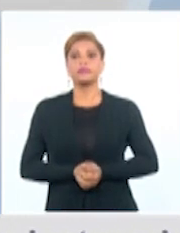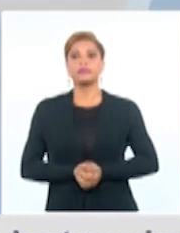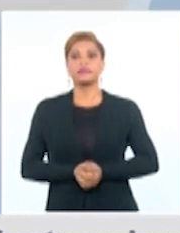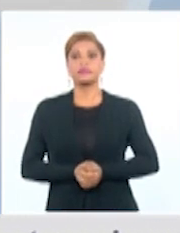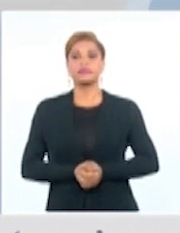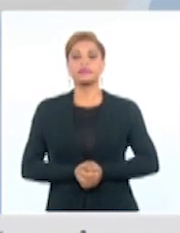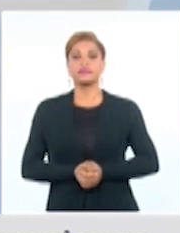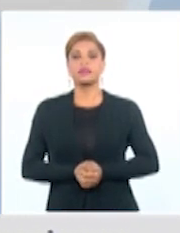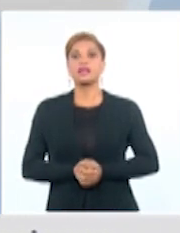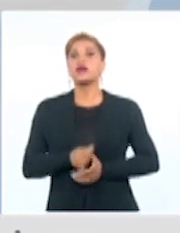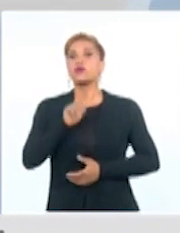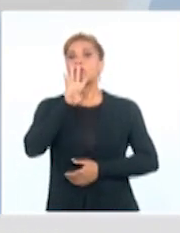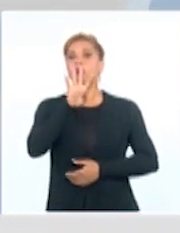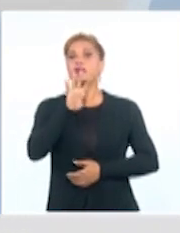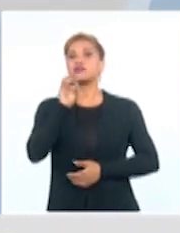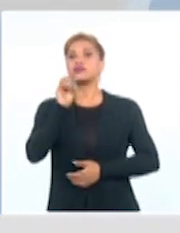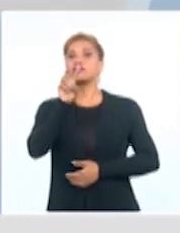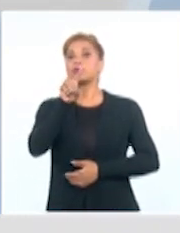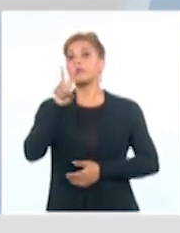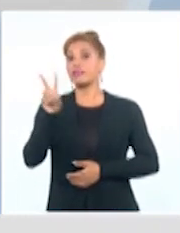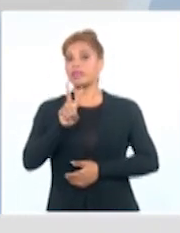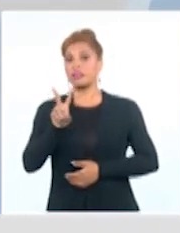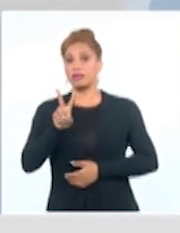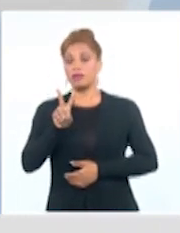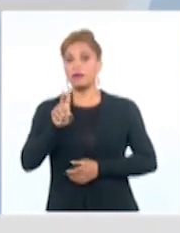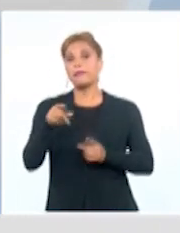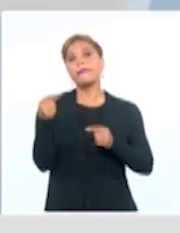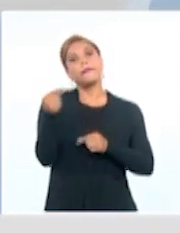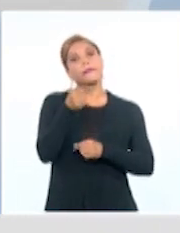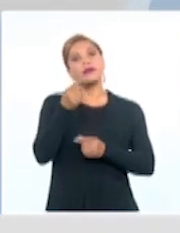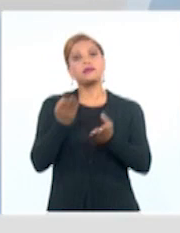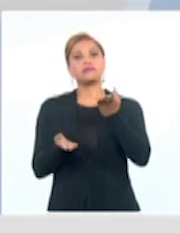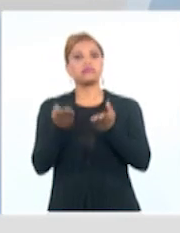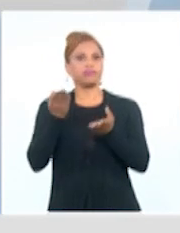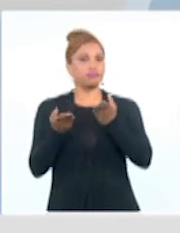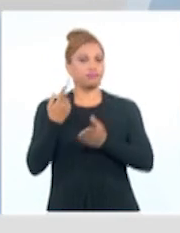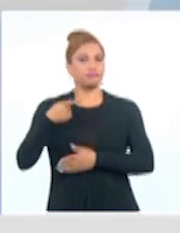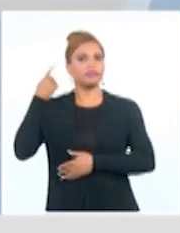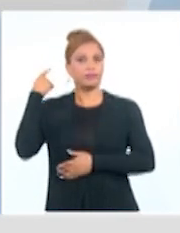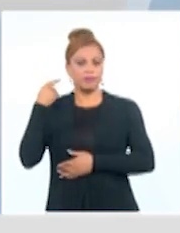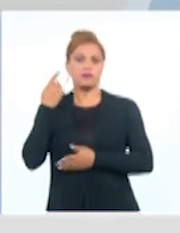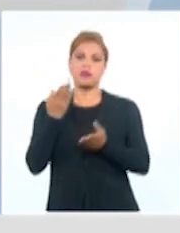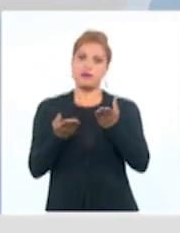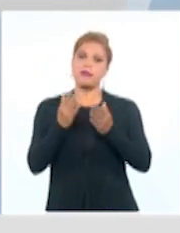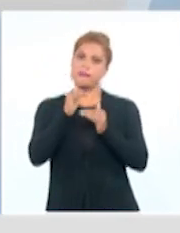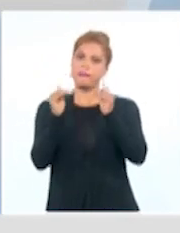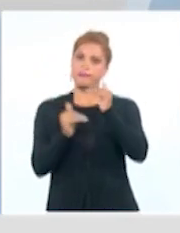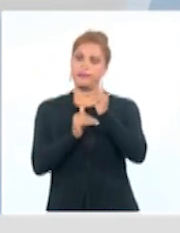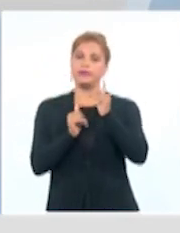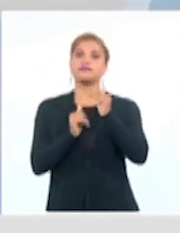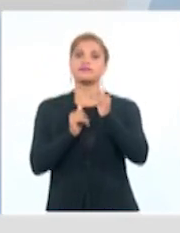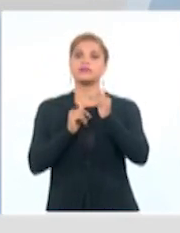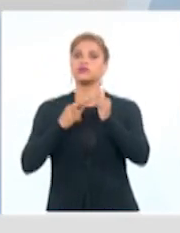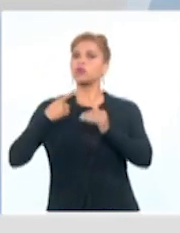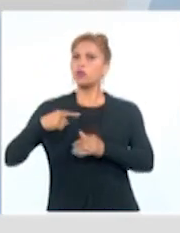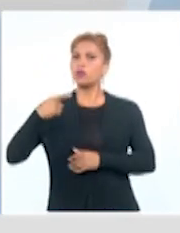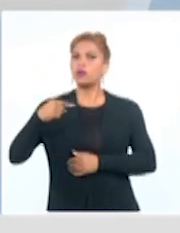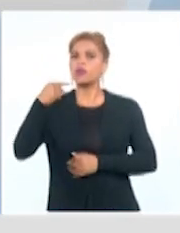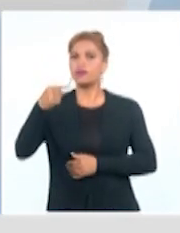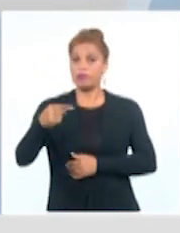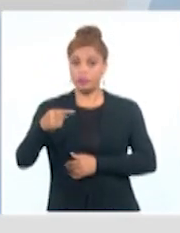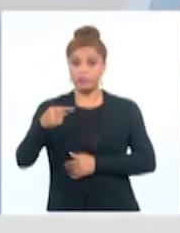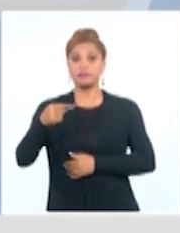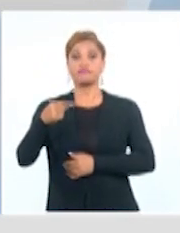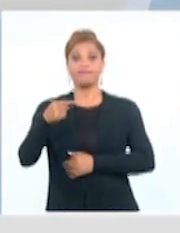son 422 menos que los que teníamos en el día de ayer. Día por día, y tal